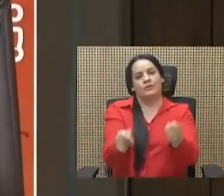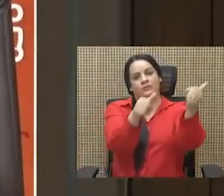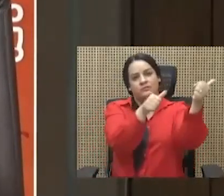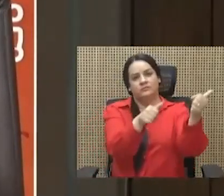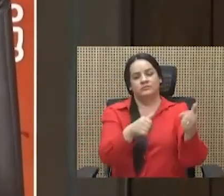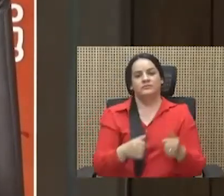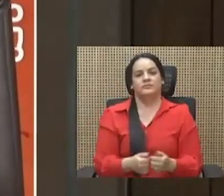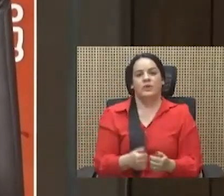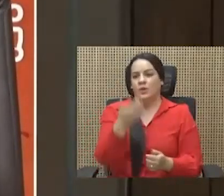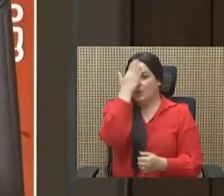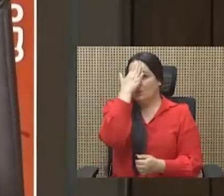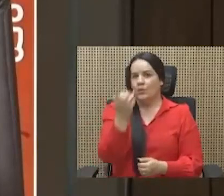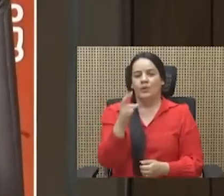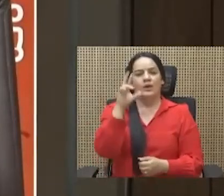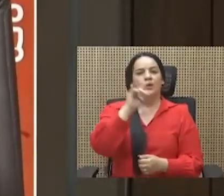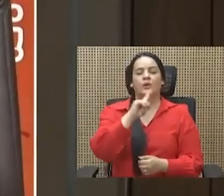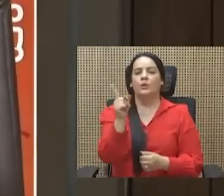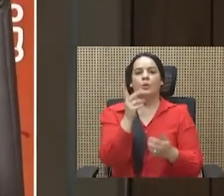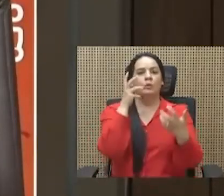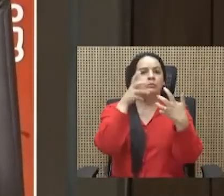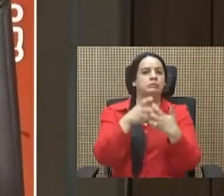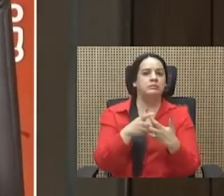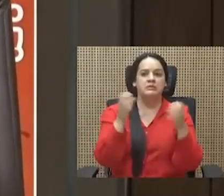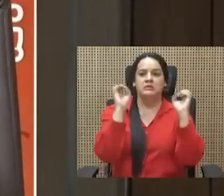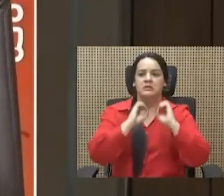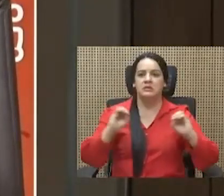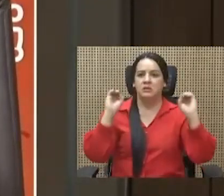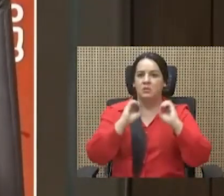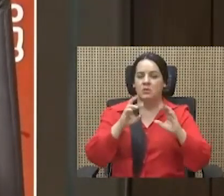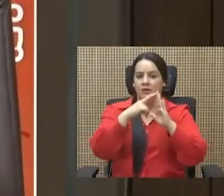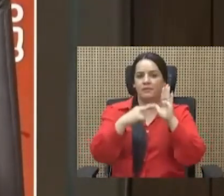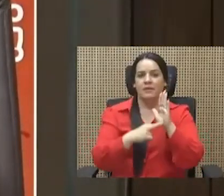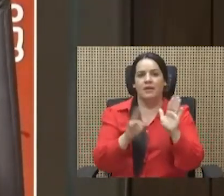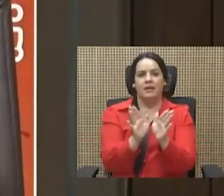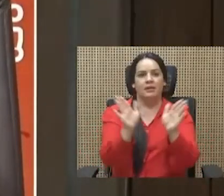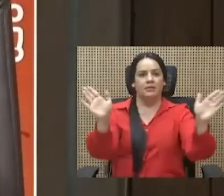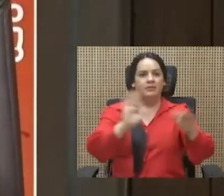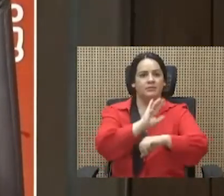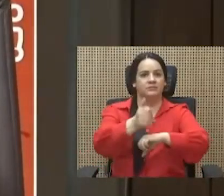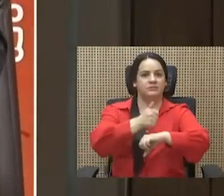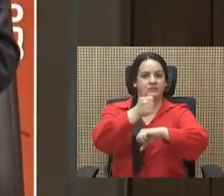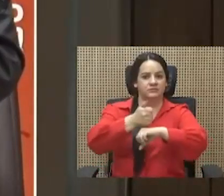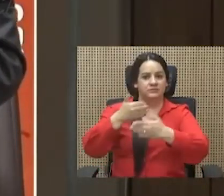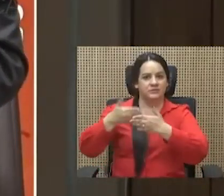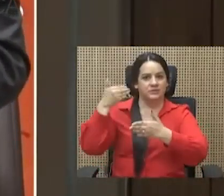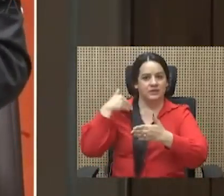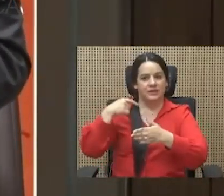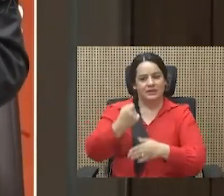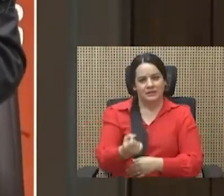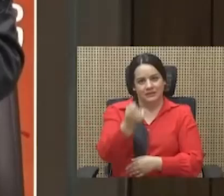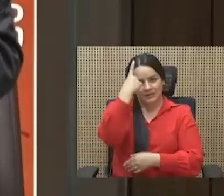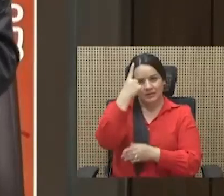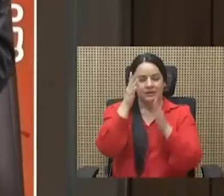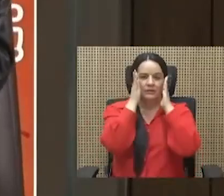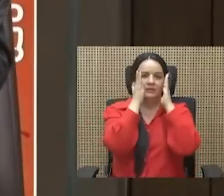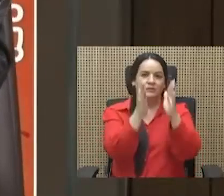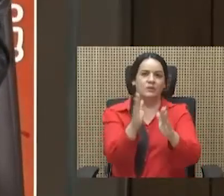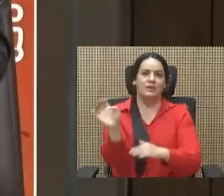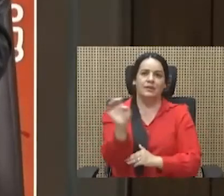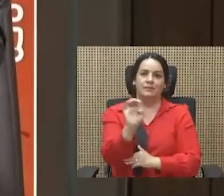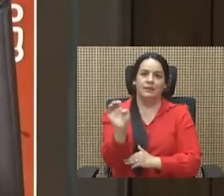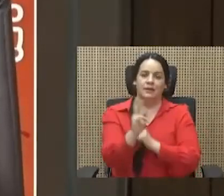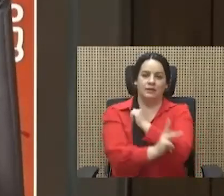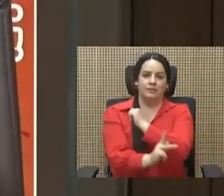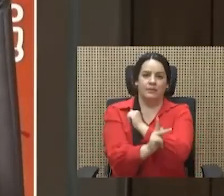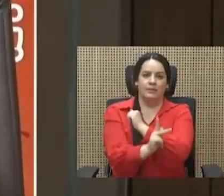ninguna de las reglas generales que habíamos establecido, pero entendíamos que la atención de emergencias en este país no se puede dejar